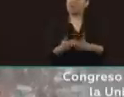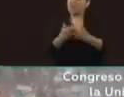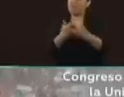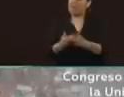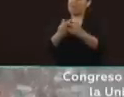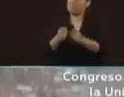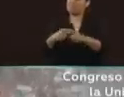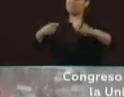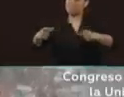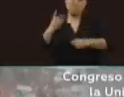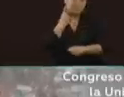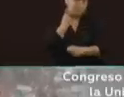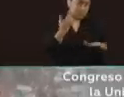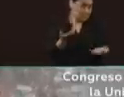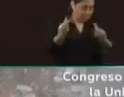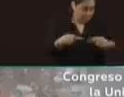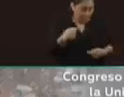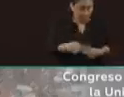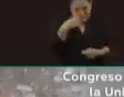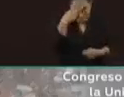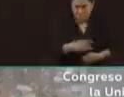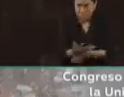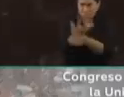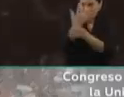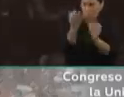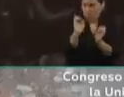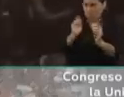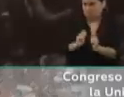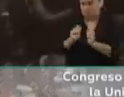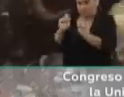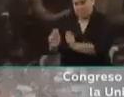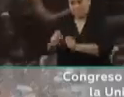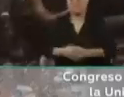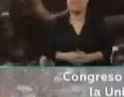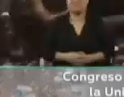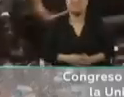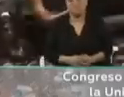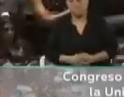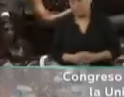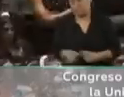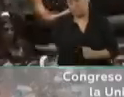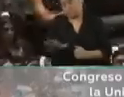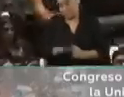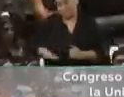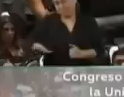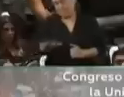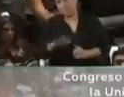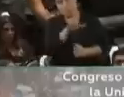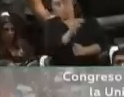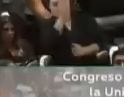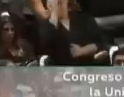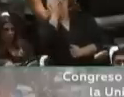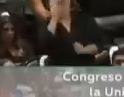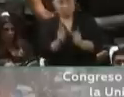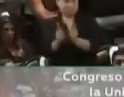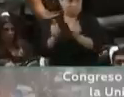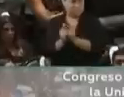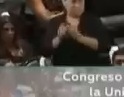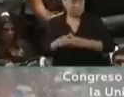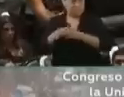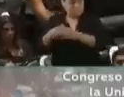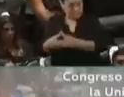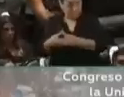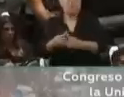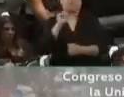los ciudadanos de México no les otorgaron. Somos oposición y también